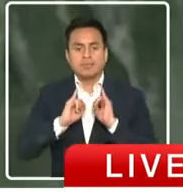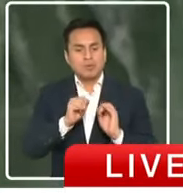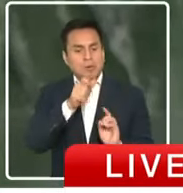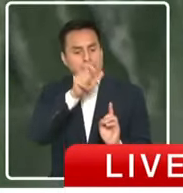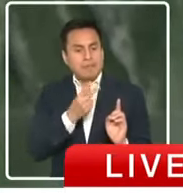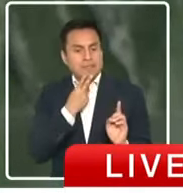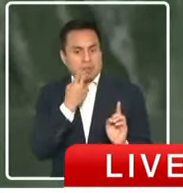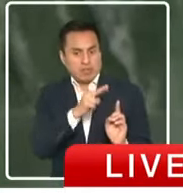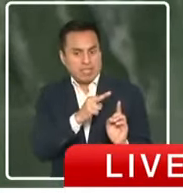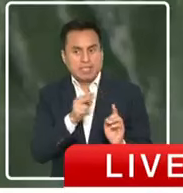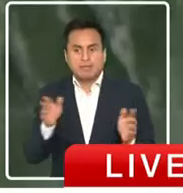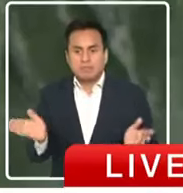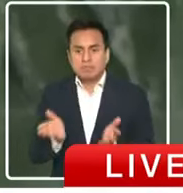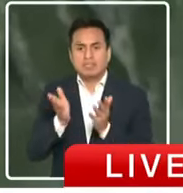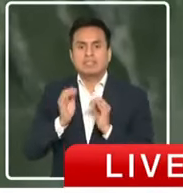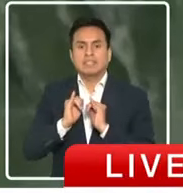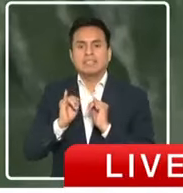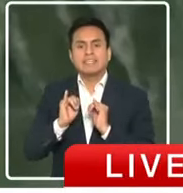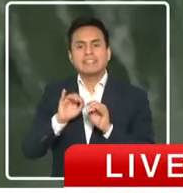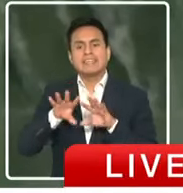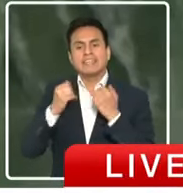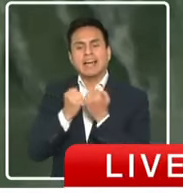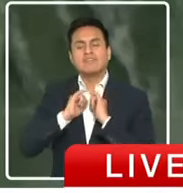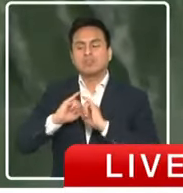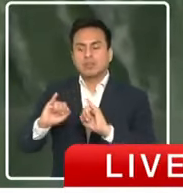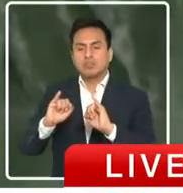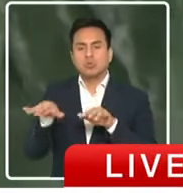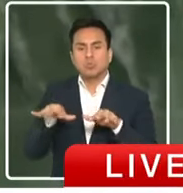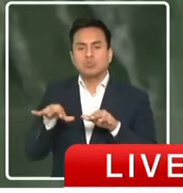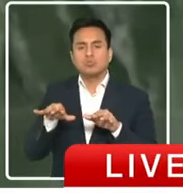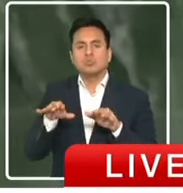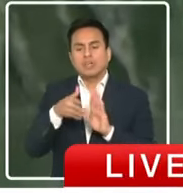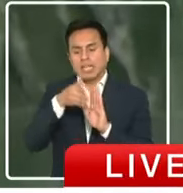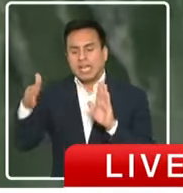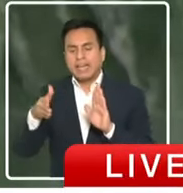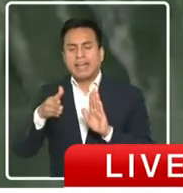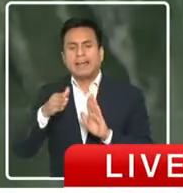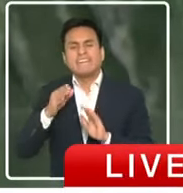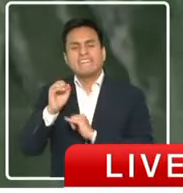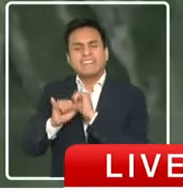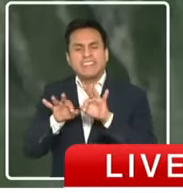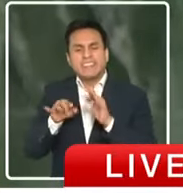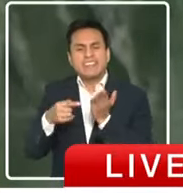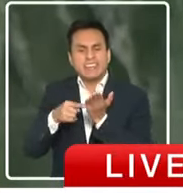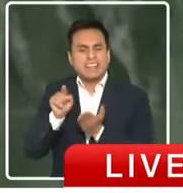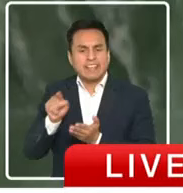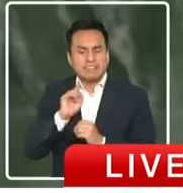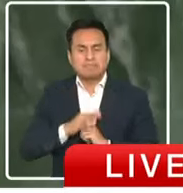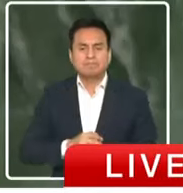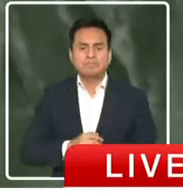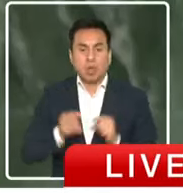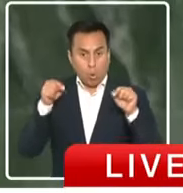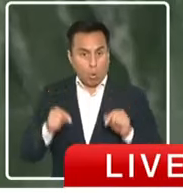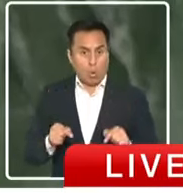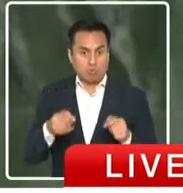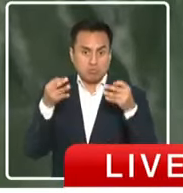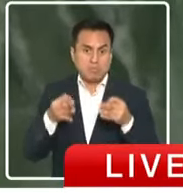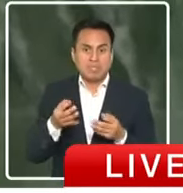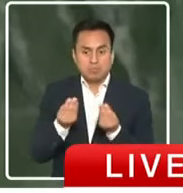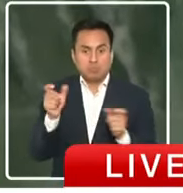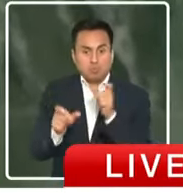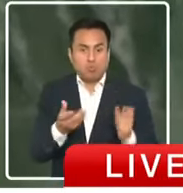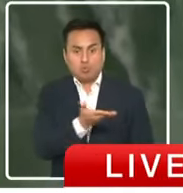personales y promueva la integridad de la información y su uso en la era digital. Hoy, y seguramente muchos